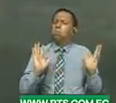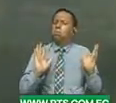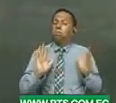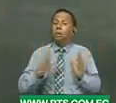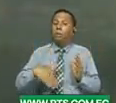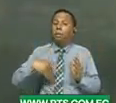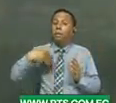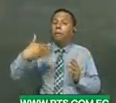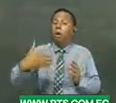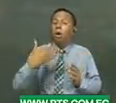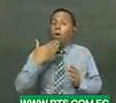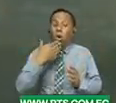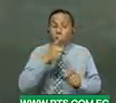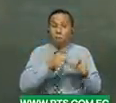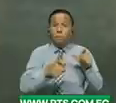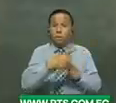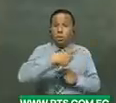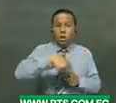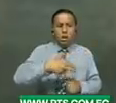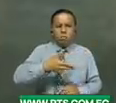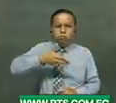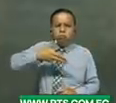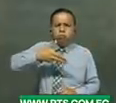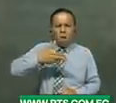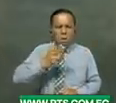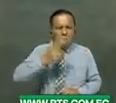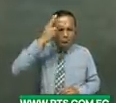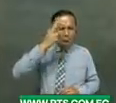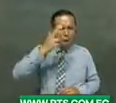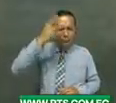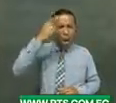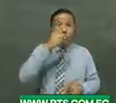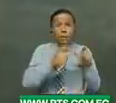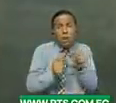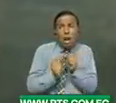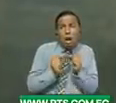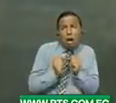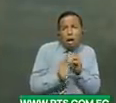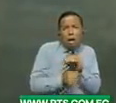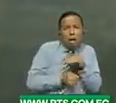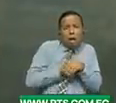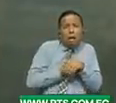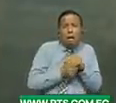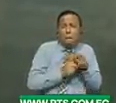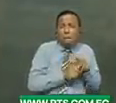Después, para amedrentar a los afectados, empezaron a disparar.